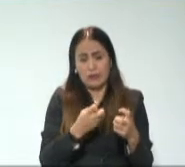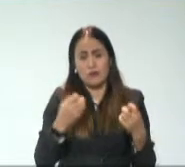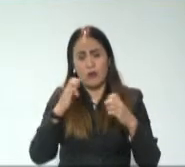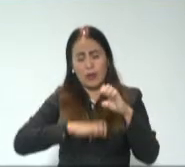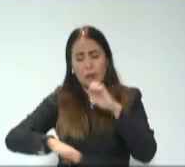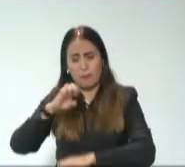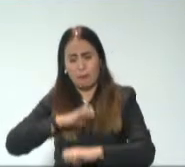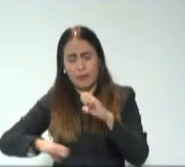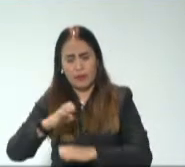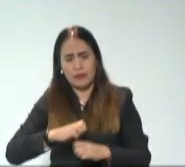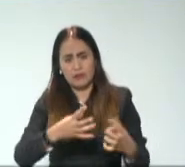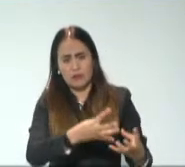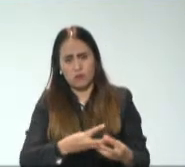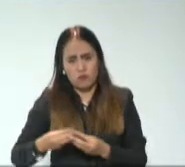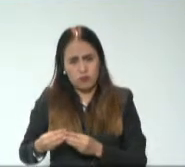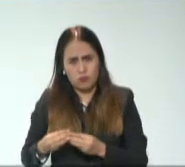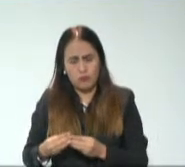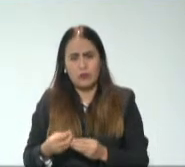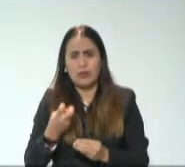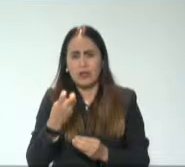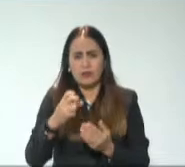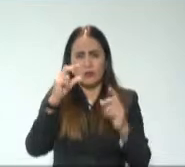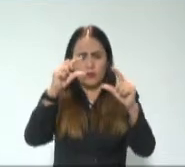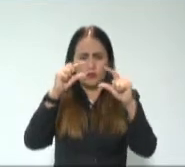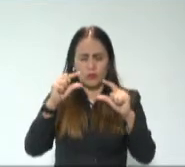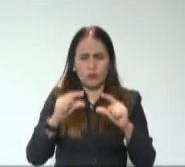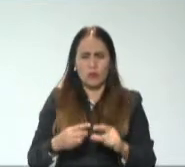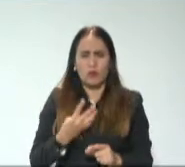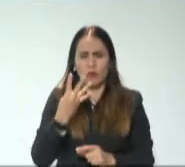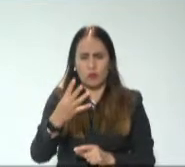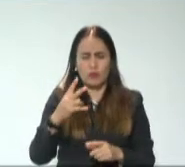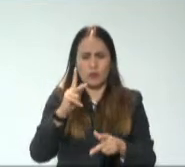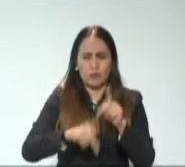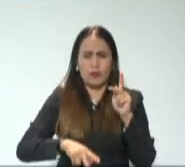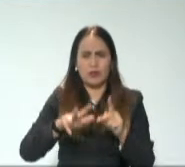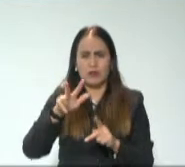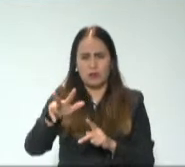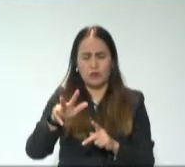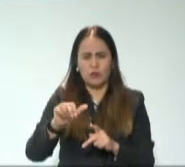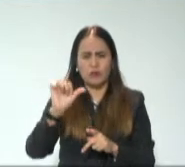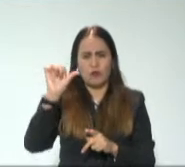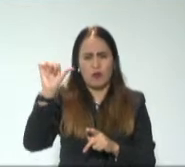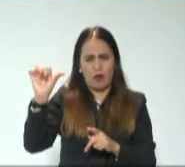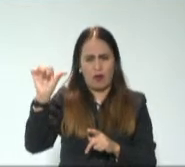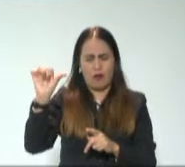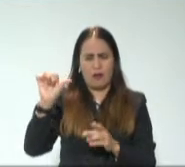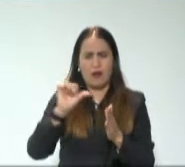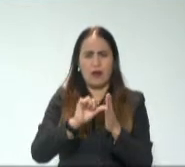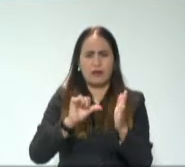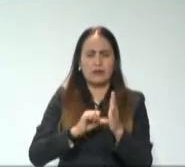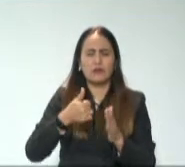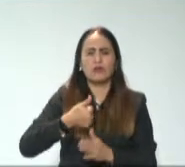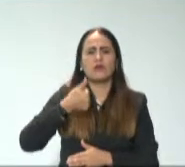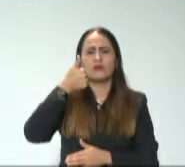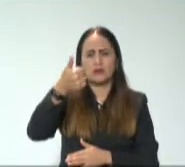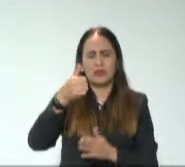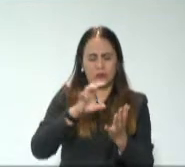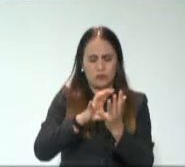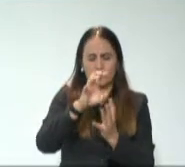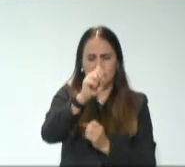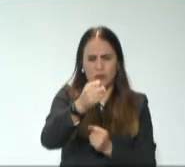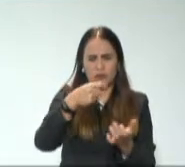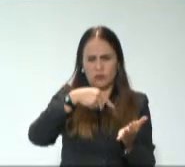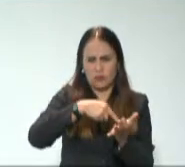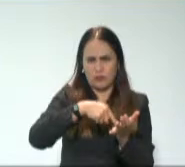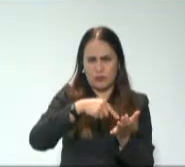aunado a ello el párrafo cuarto de la fracción octava del apartado a del artículo sexto constitucional